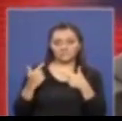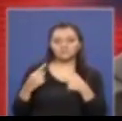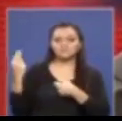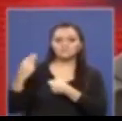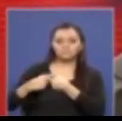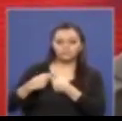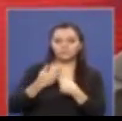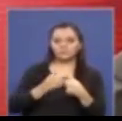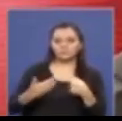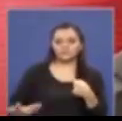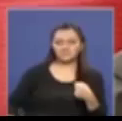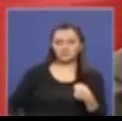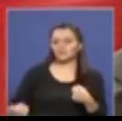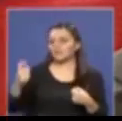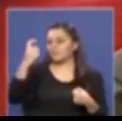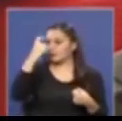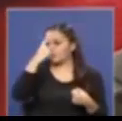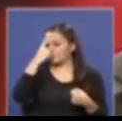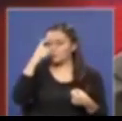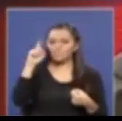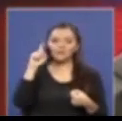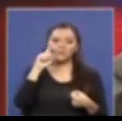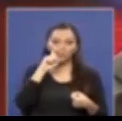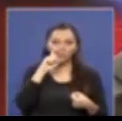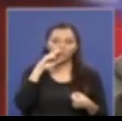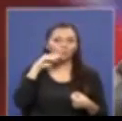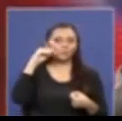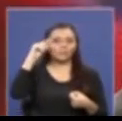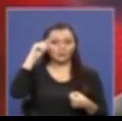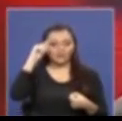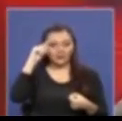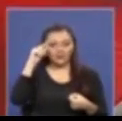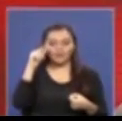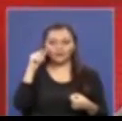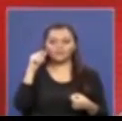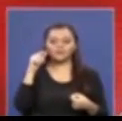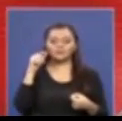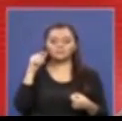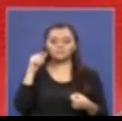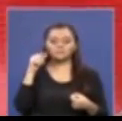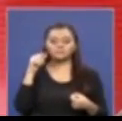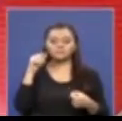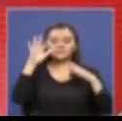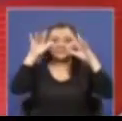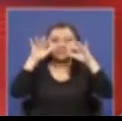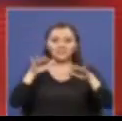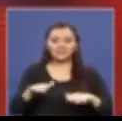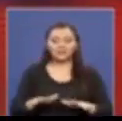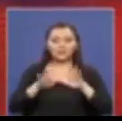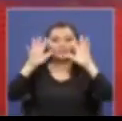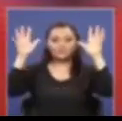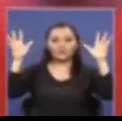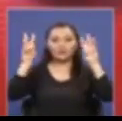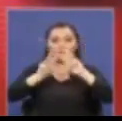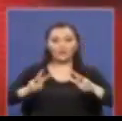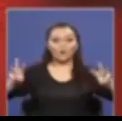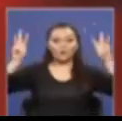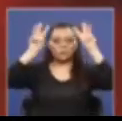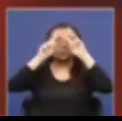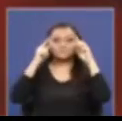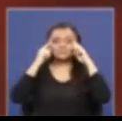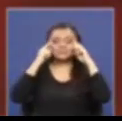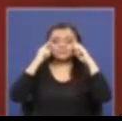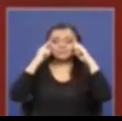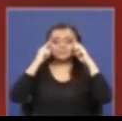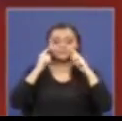presidentes Evo Morales, Rafael Correa, Nicolás Maduro. El día anterior había estado Ban Ki-moon, secretario general de las Naciones Unidas,